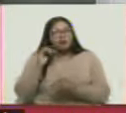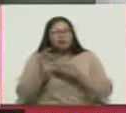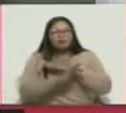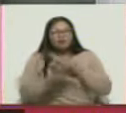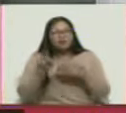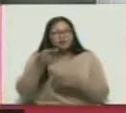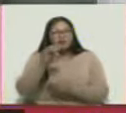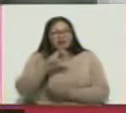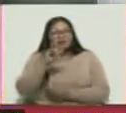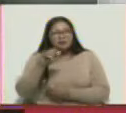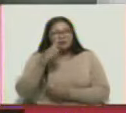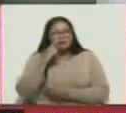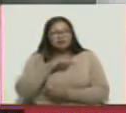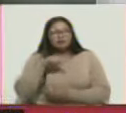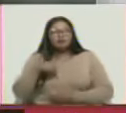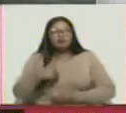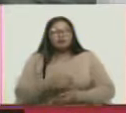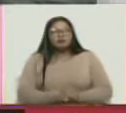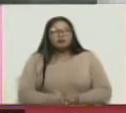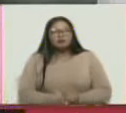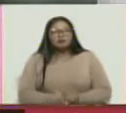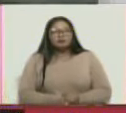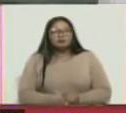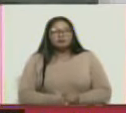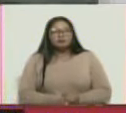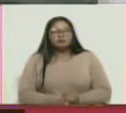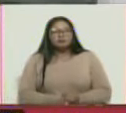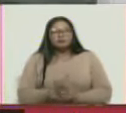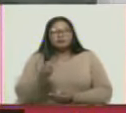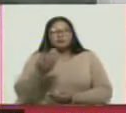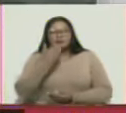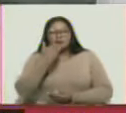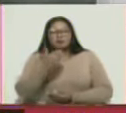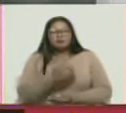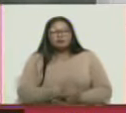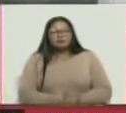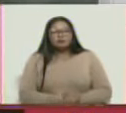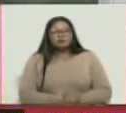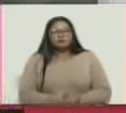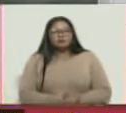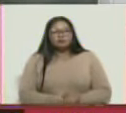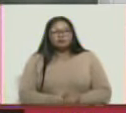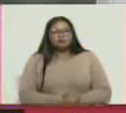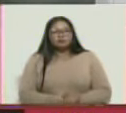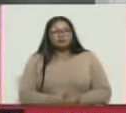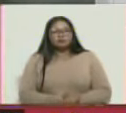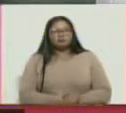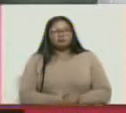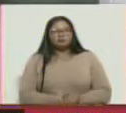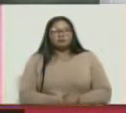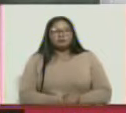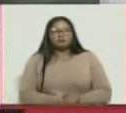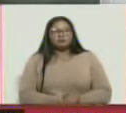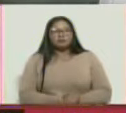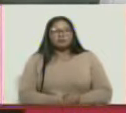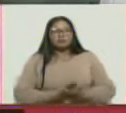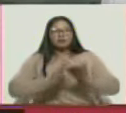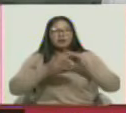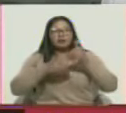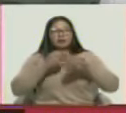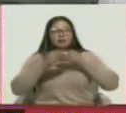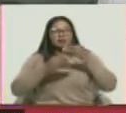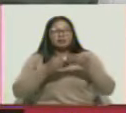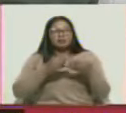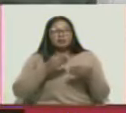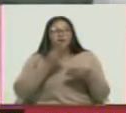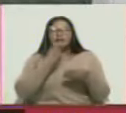Gaza. Esta es nuestra primera exigencia, parar el genocidio, cese al genocidio que está cometiendo Israel